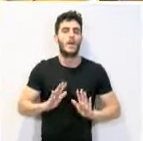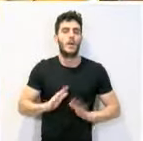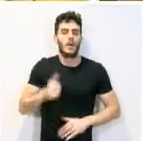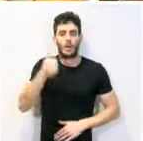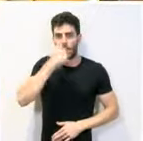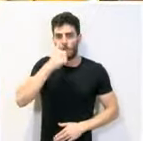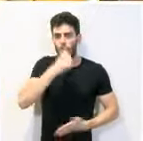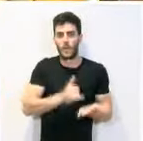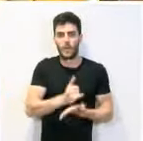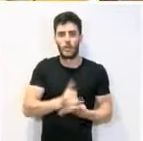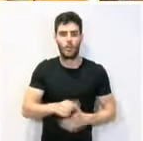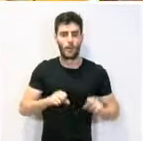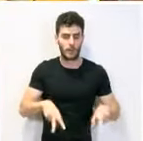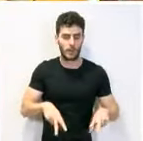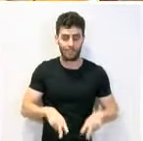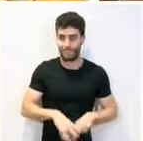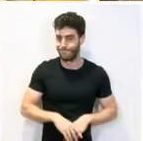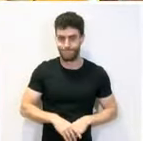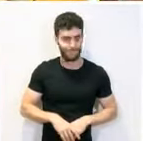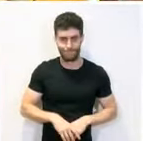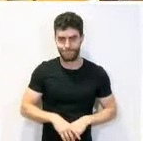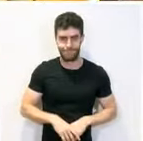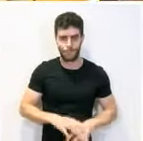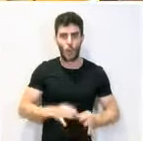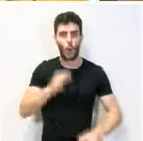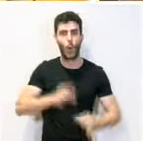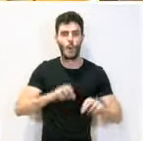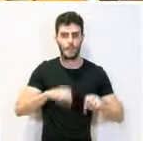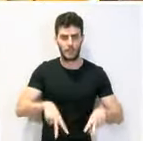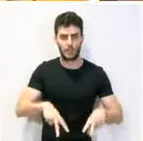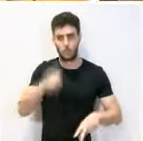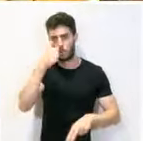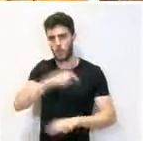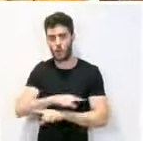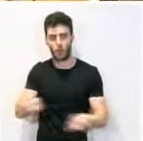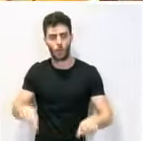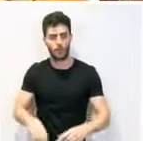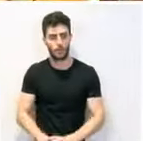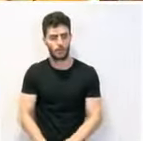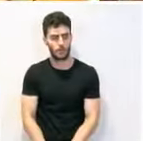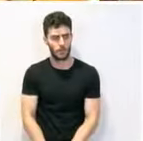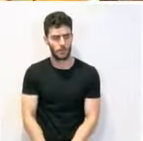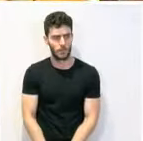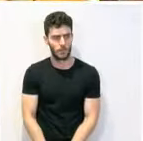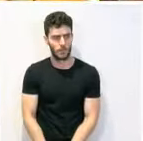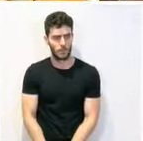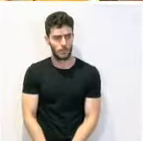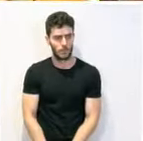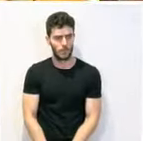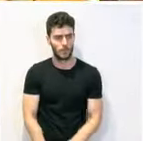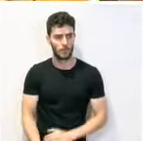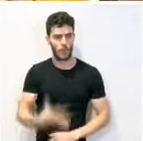sin agricultura no... Sin uvas no hay vino. Igual es que llevaban